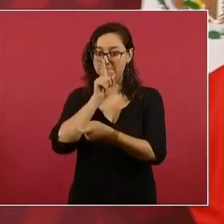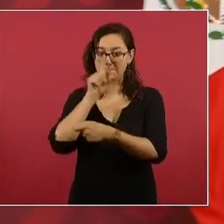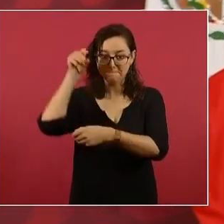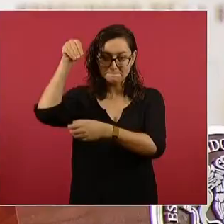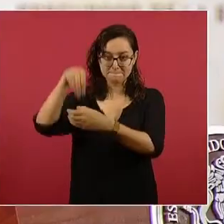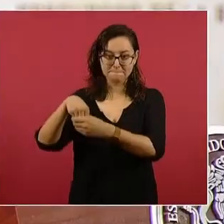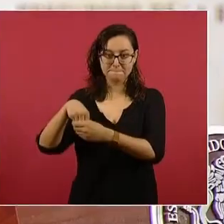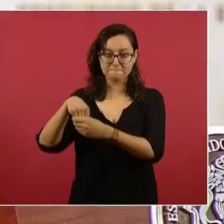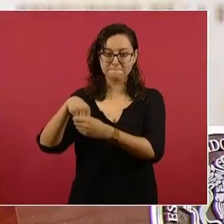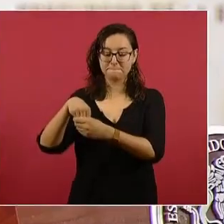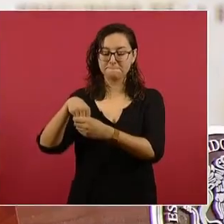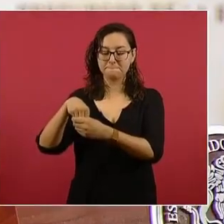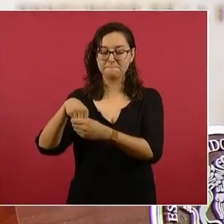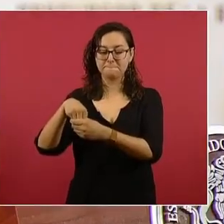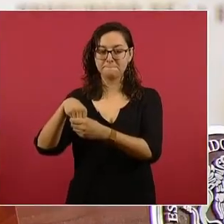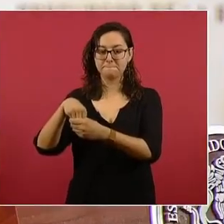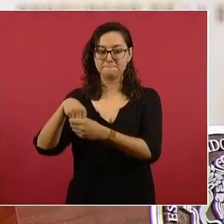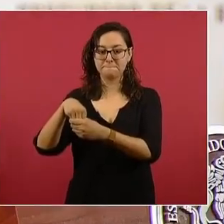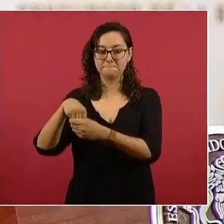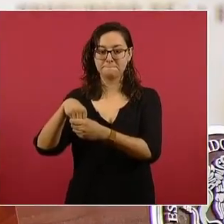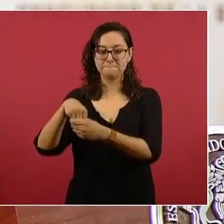reservados en donde